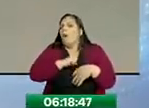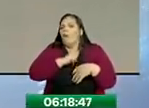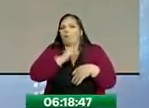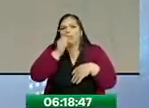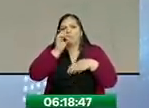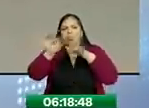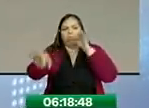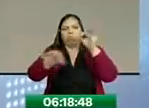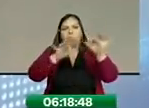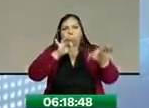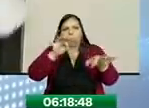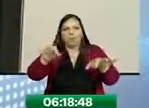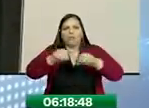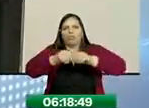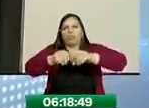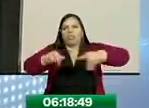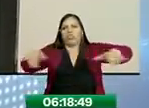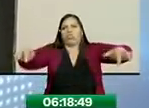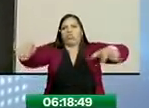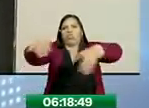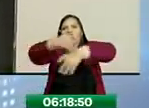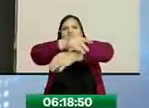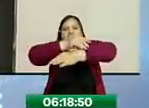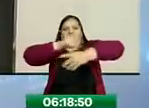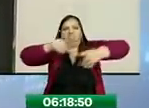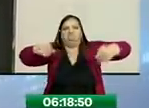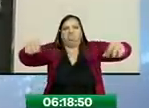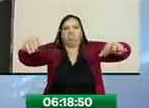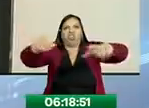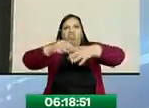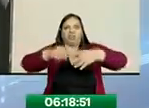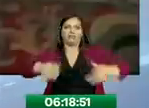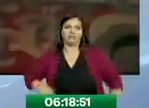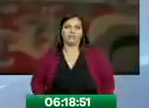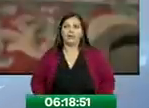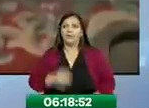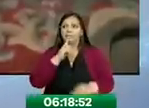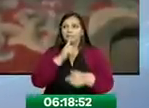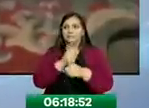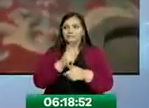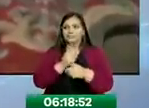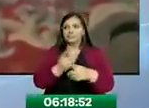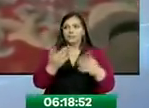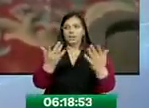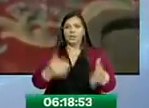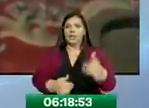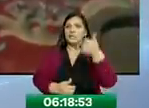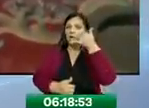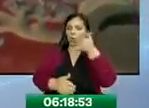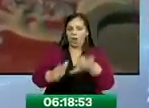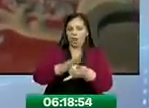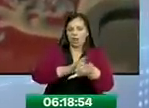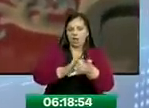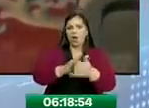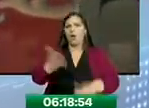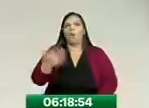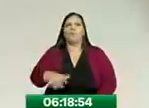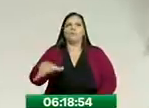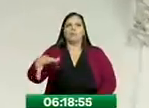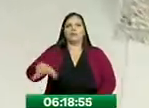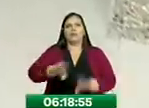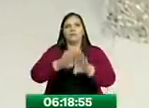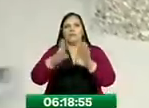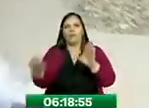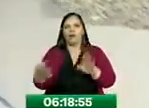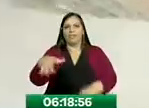o en la ropa o en medios húmedos, escritorio, pasamanos, chapas. Todo eso es lo que nosotros tenemos que lavarlo con mayor frecuencia.